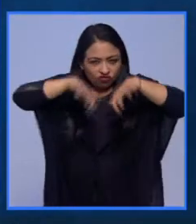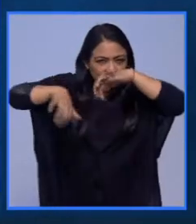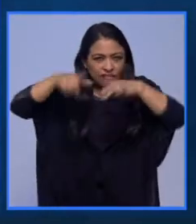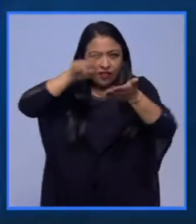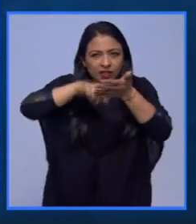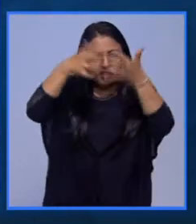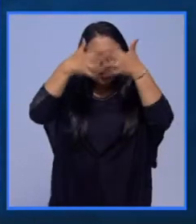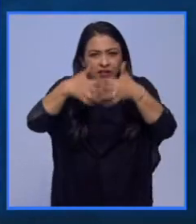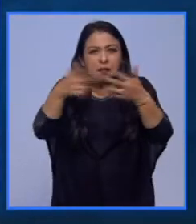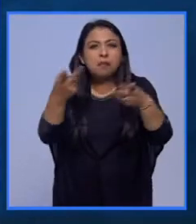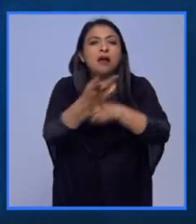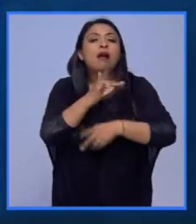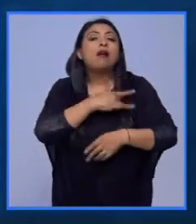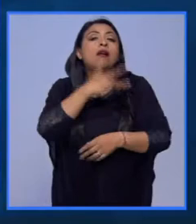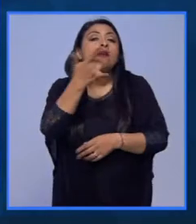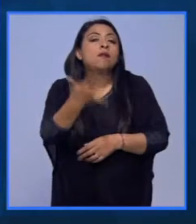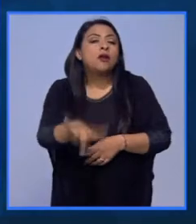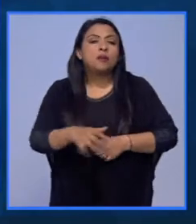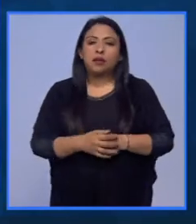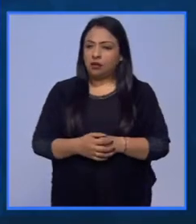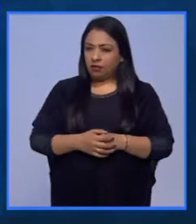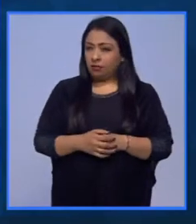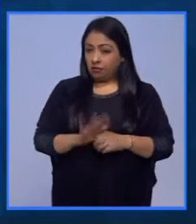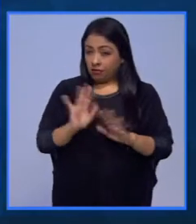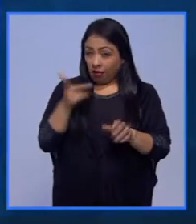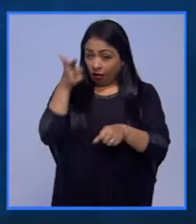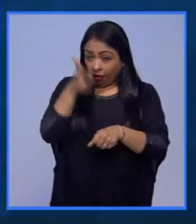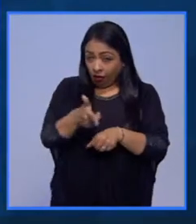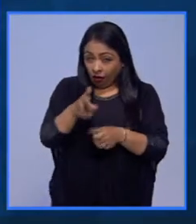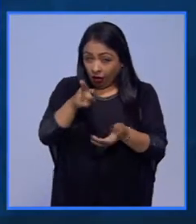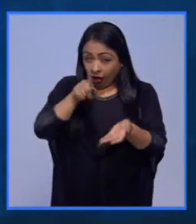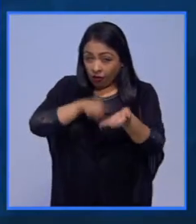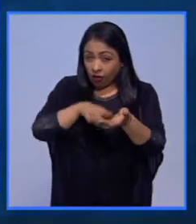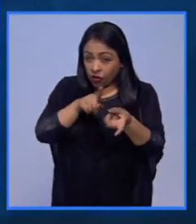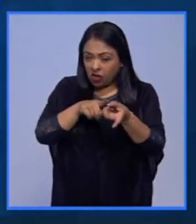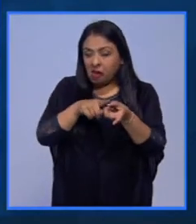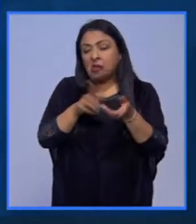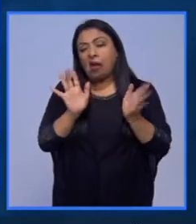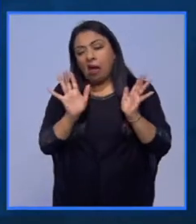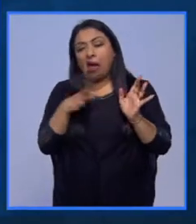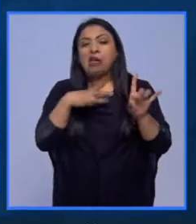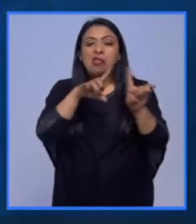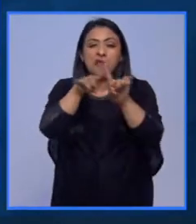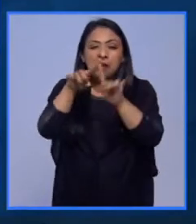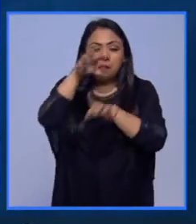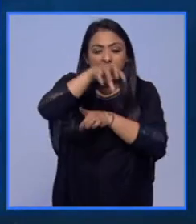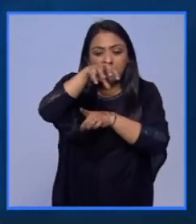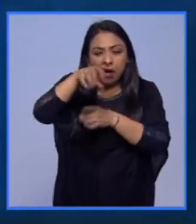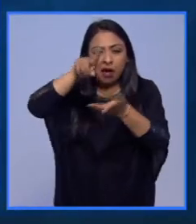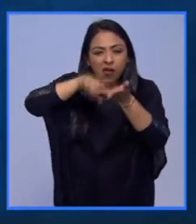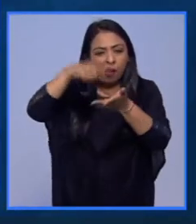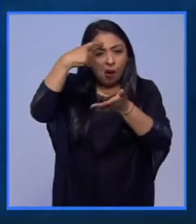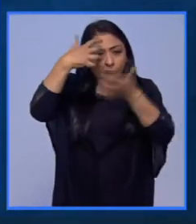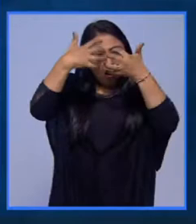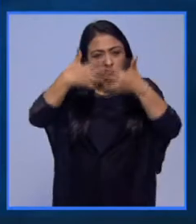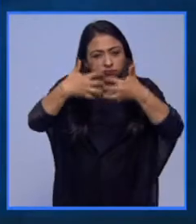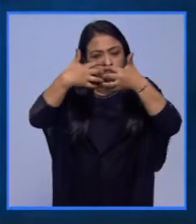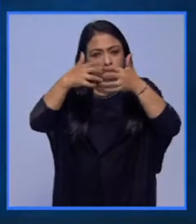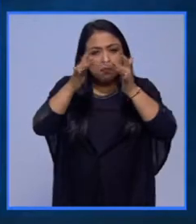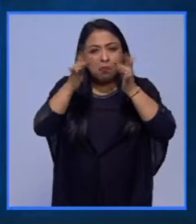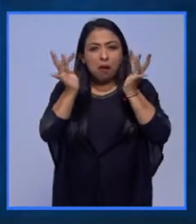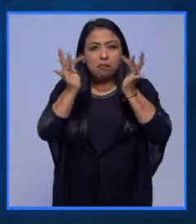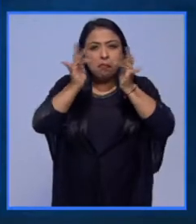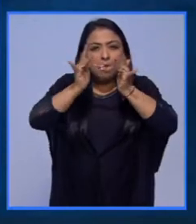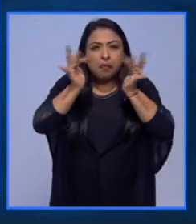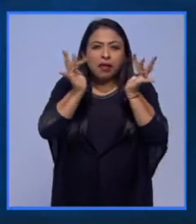este proceso del enamoramiento. ¿A poco ya se encontró dónde? Pues hay diversas áreas que se encienden y que se desactivan